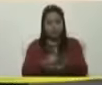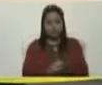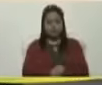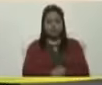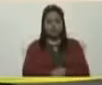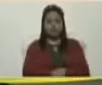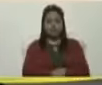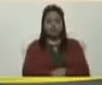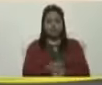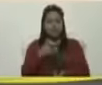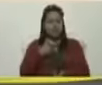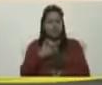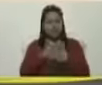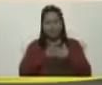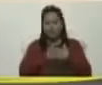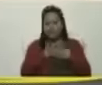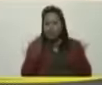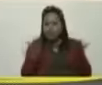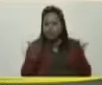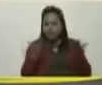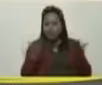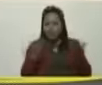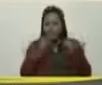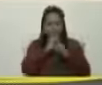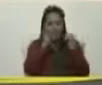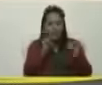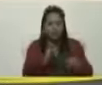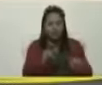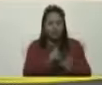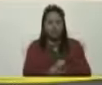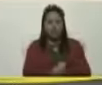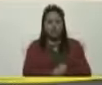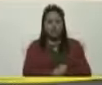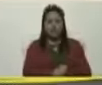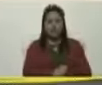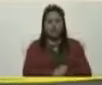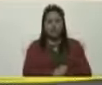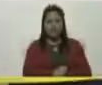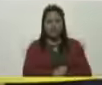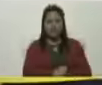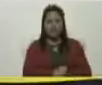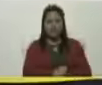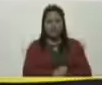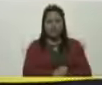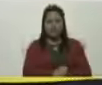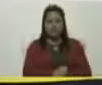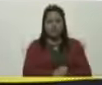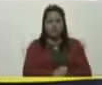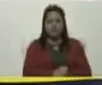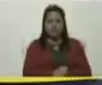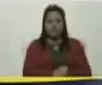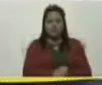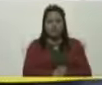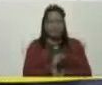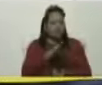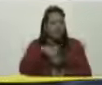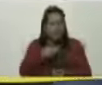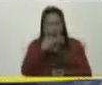bueno, complacido, queriendo también, no puedo dejar pasarlo por alto,